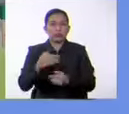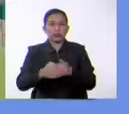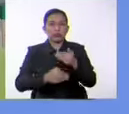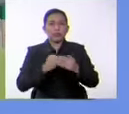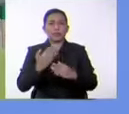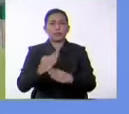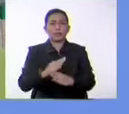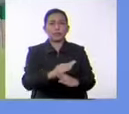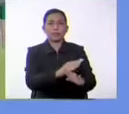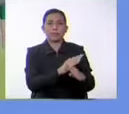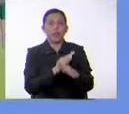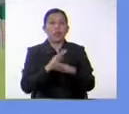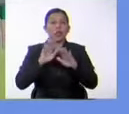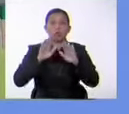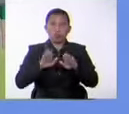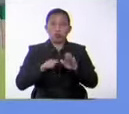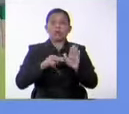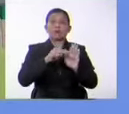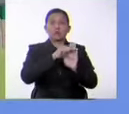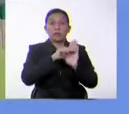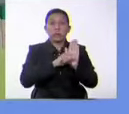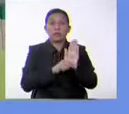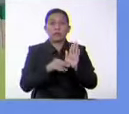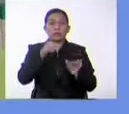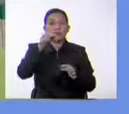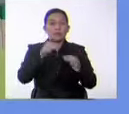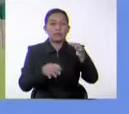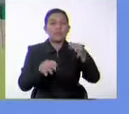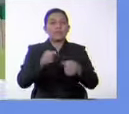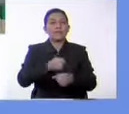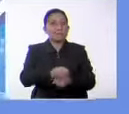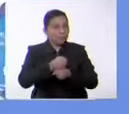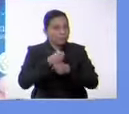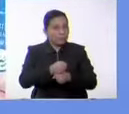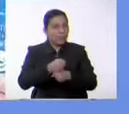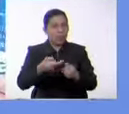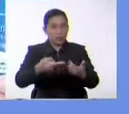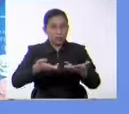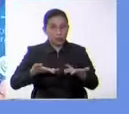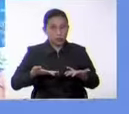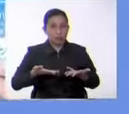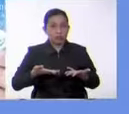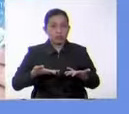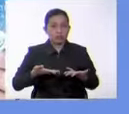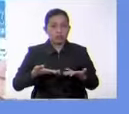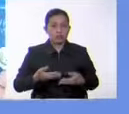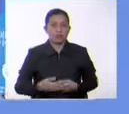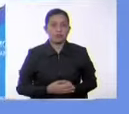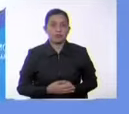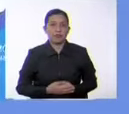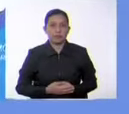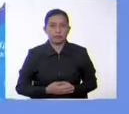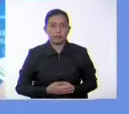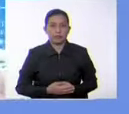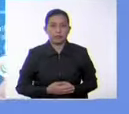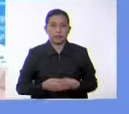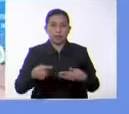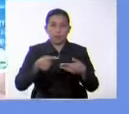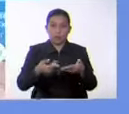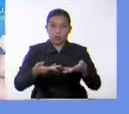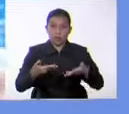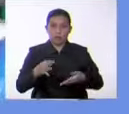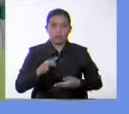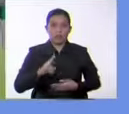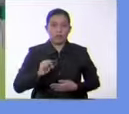Esta es una normativa jurídica que garantiza los derechos fundamentales. Los derechos fundamentales, tanto como